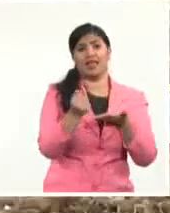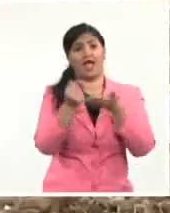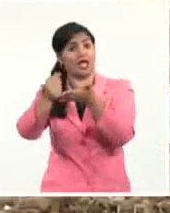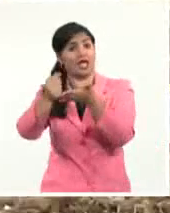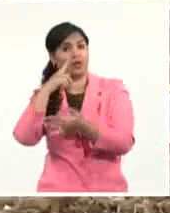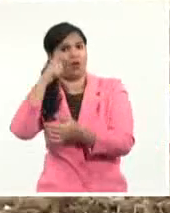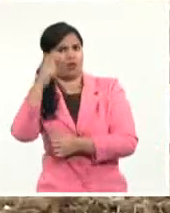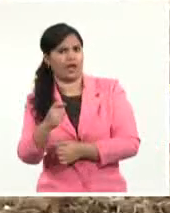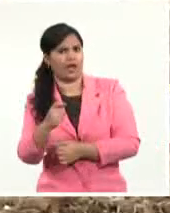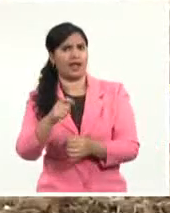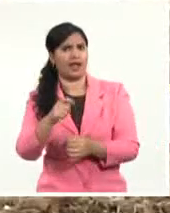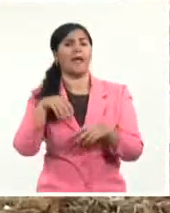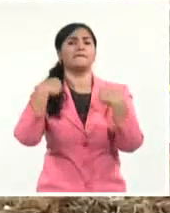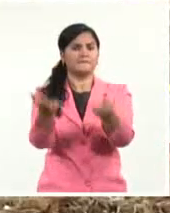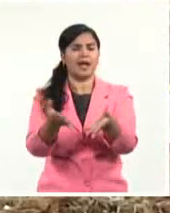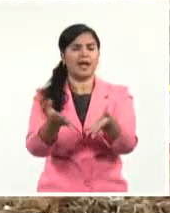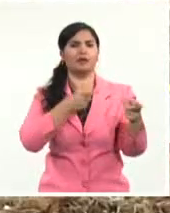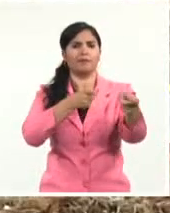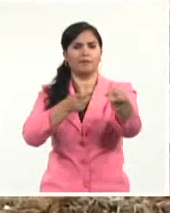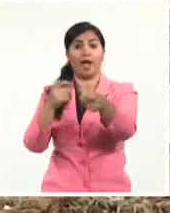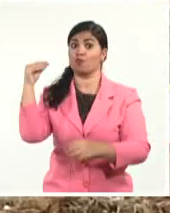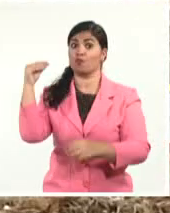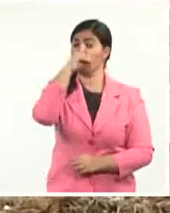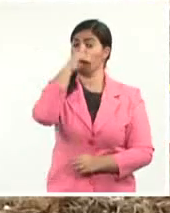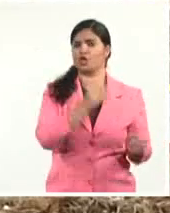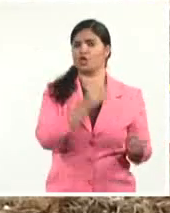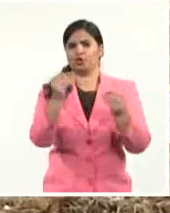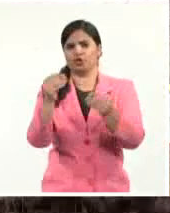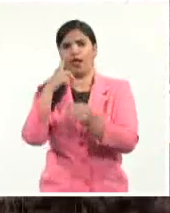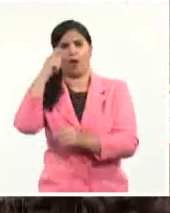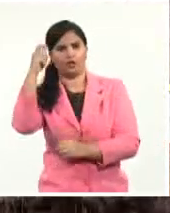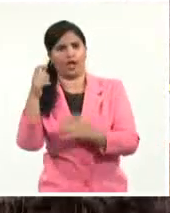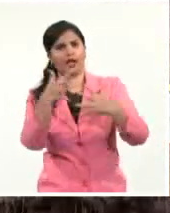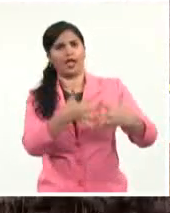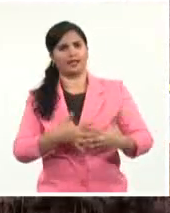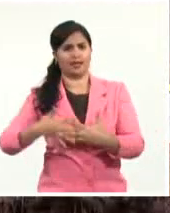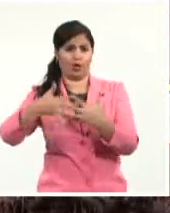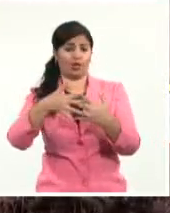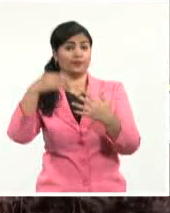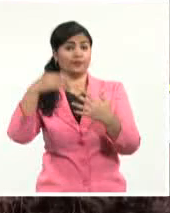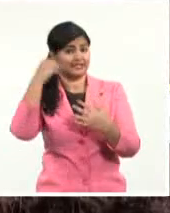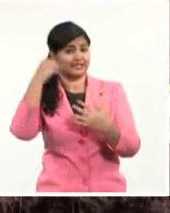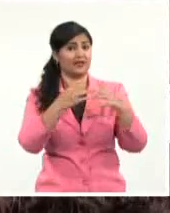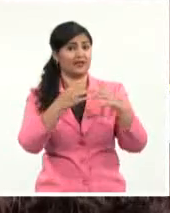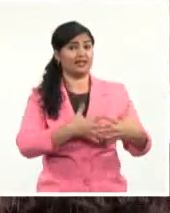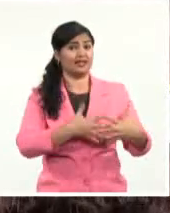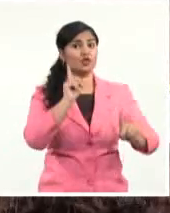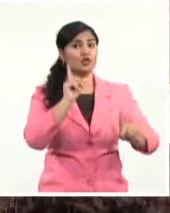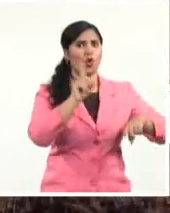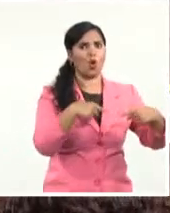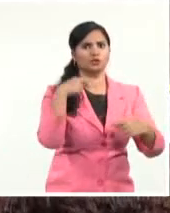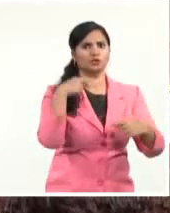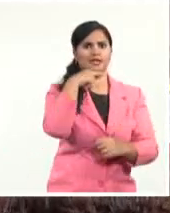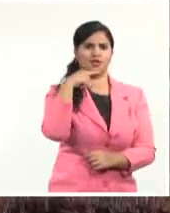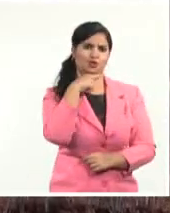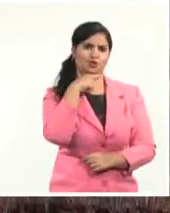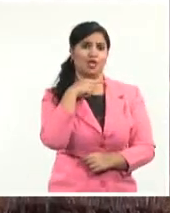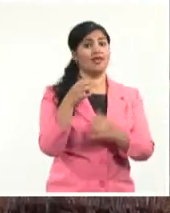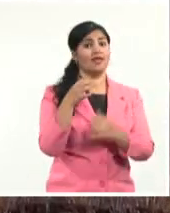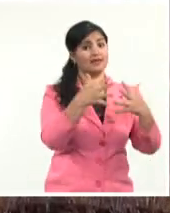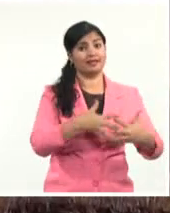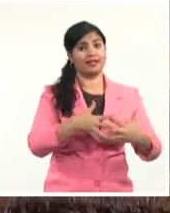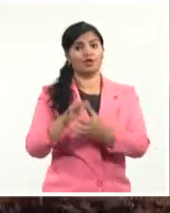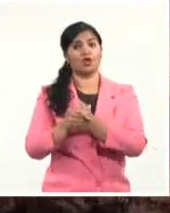última generación al ejército ucraniano. Otros países europeos también ofrecieron vehículos blindados. El gobierno estadounidense y